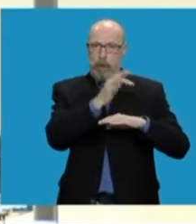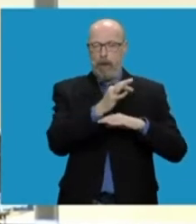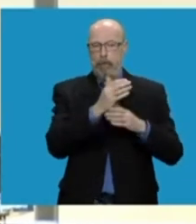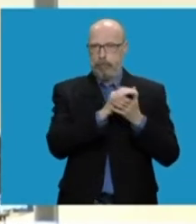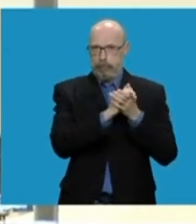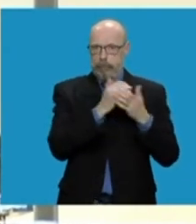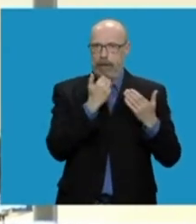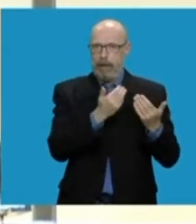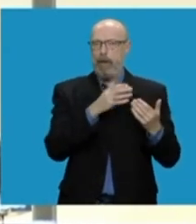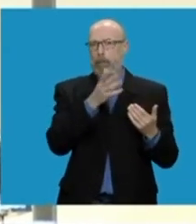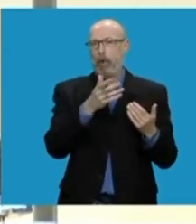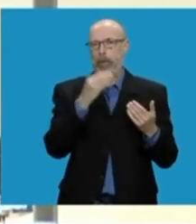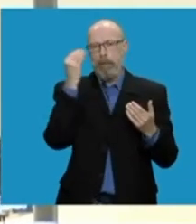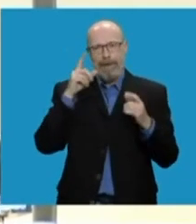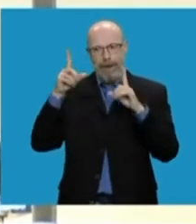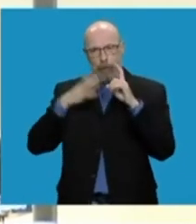año ganar el premio.